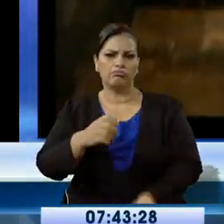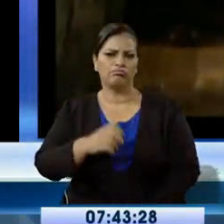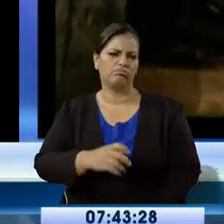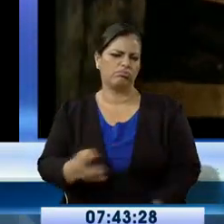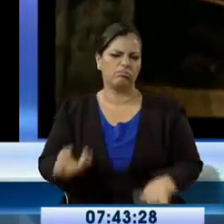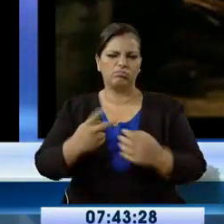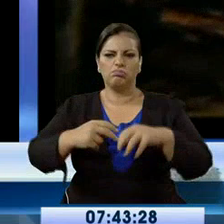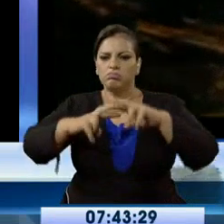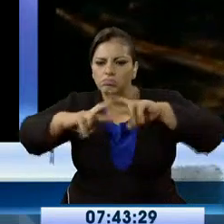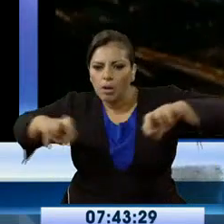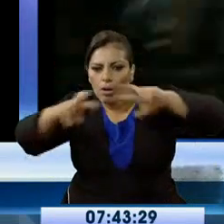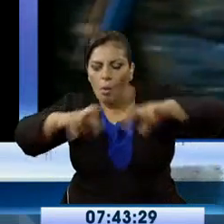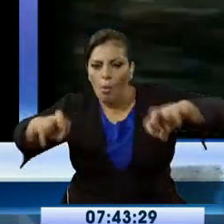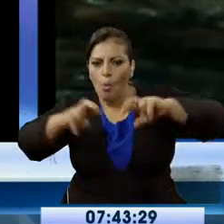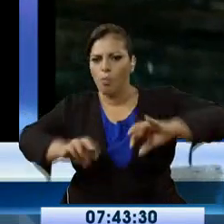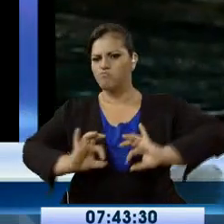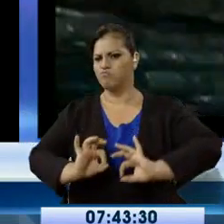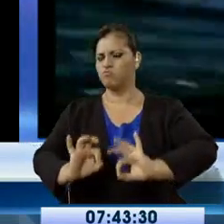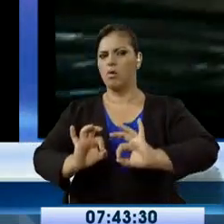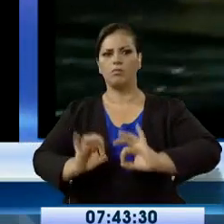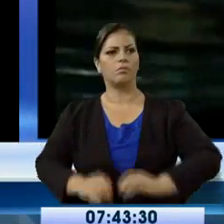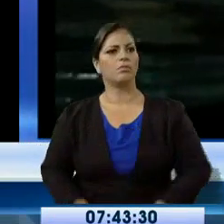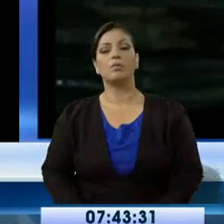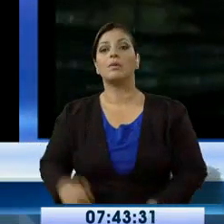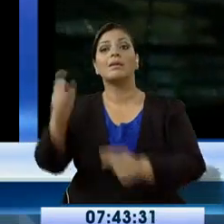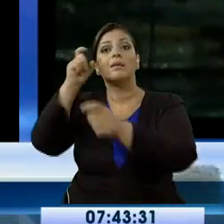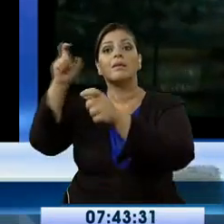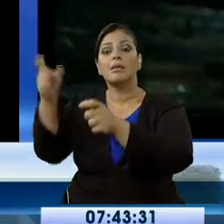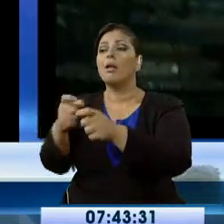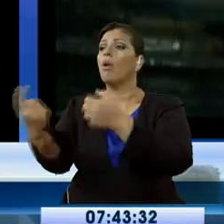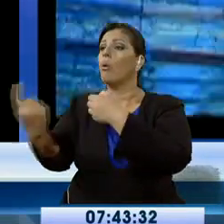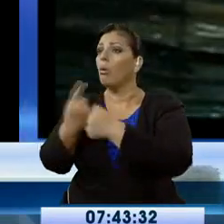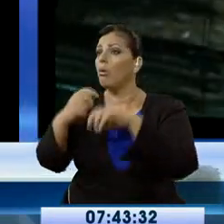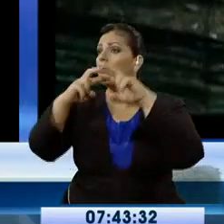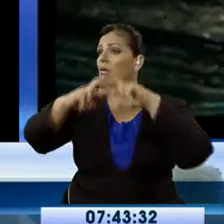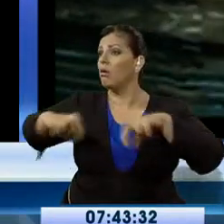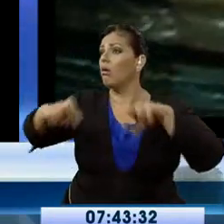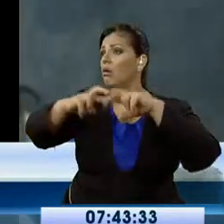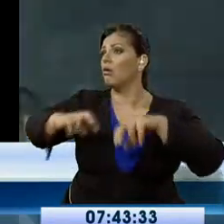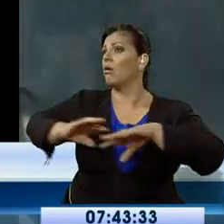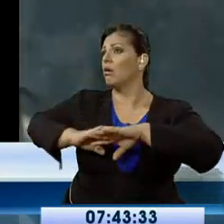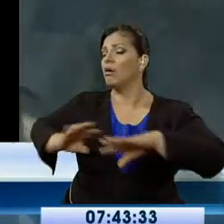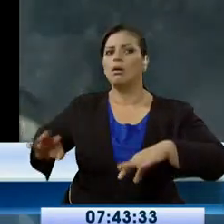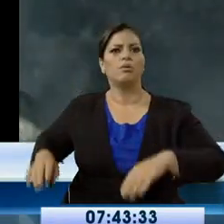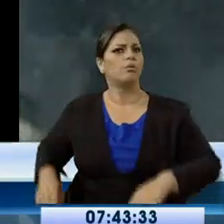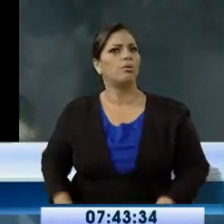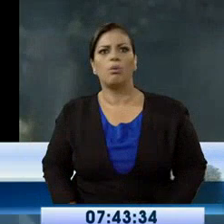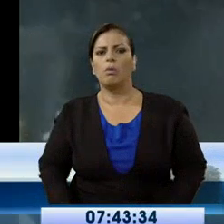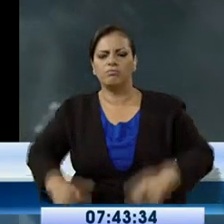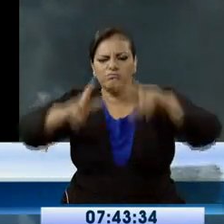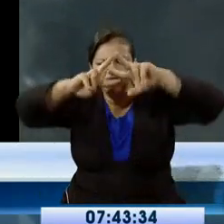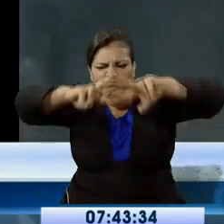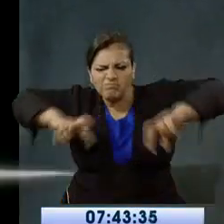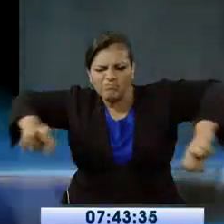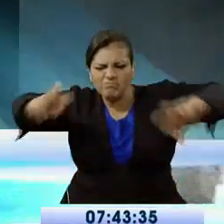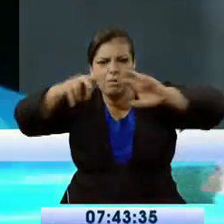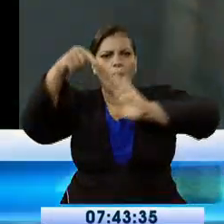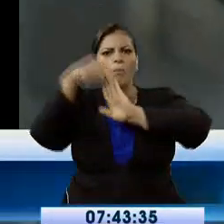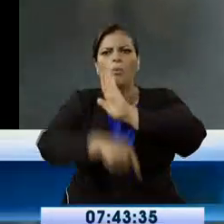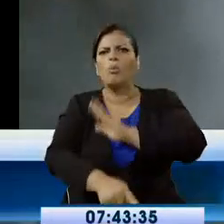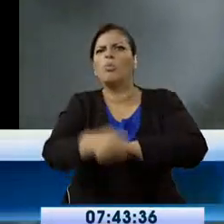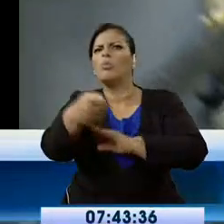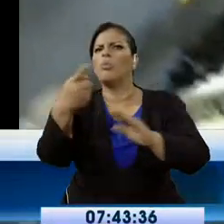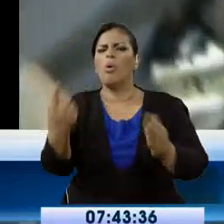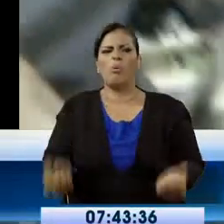solamente una investigación cuando lo requiere un fiscal, sino que una investigación enfocada a la prevención. Precauciones impostergables que